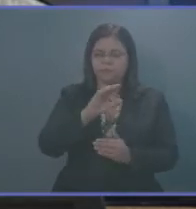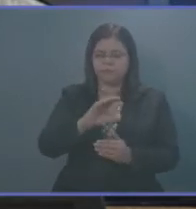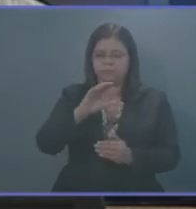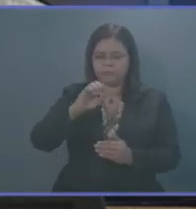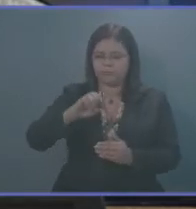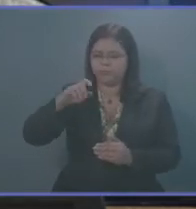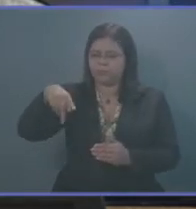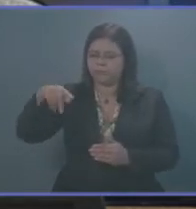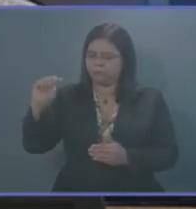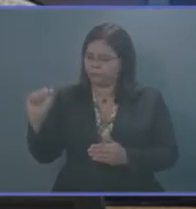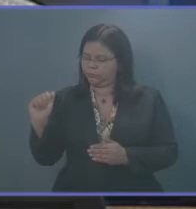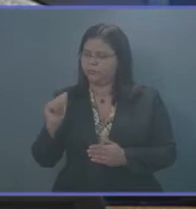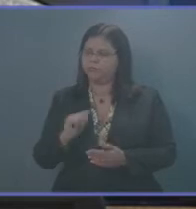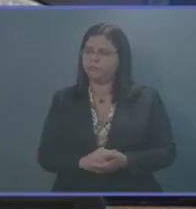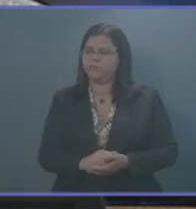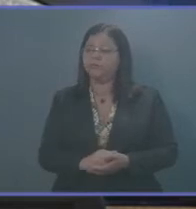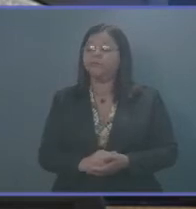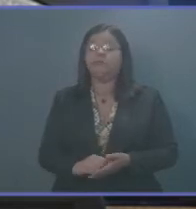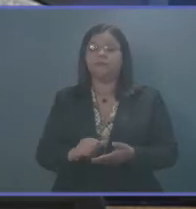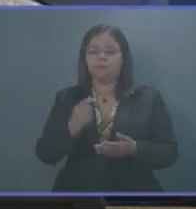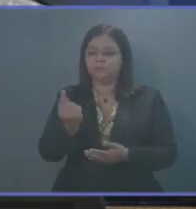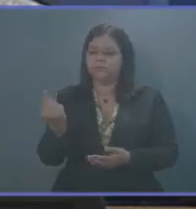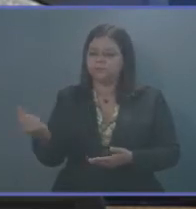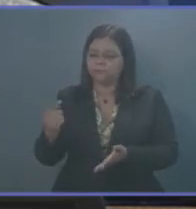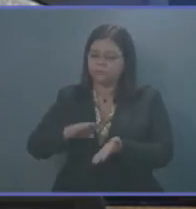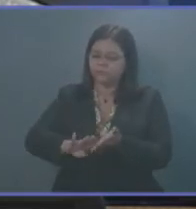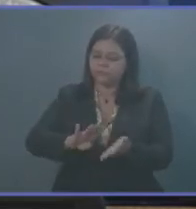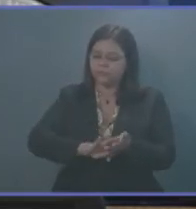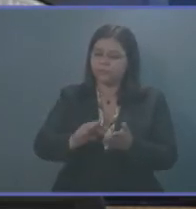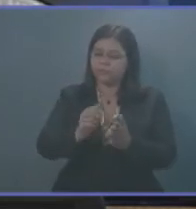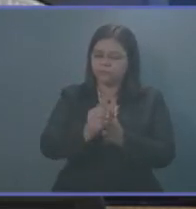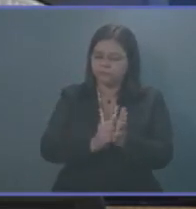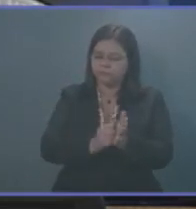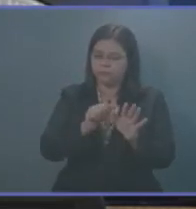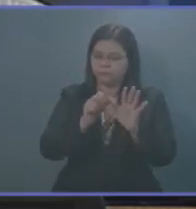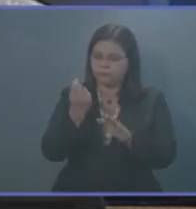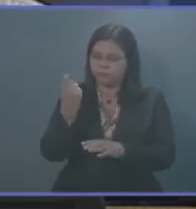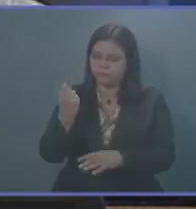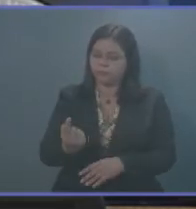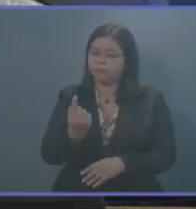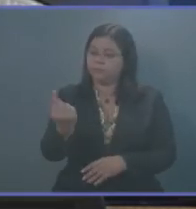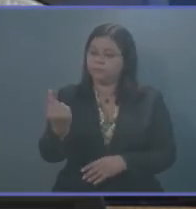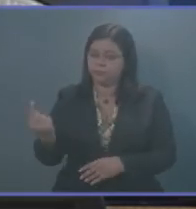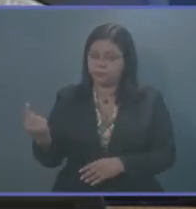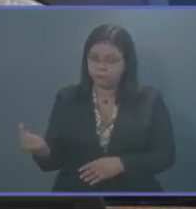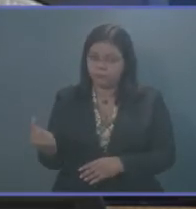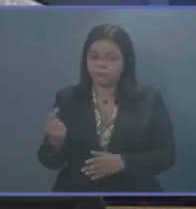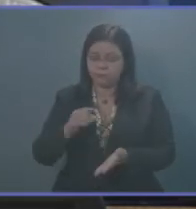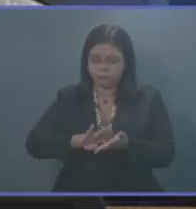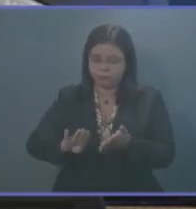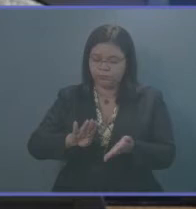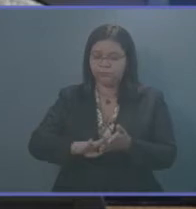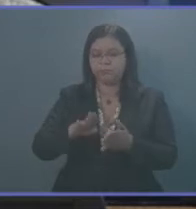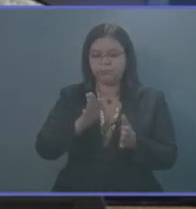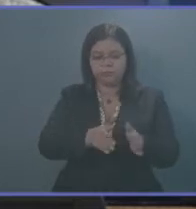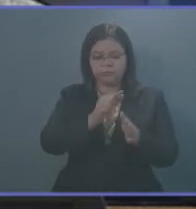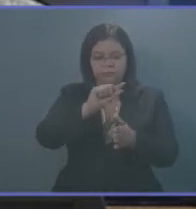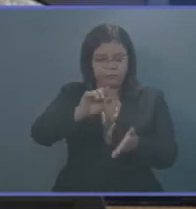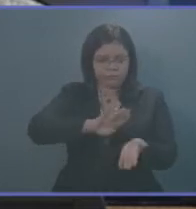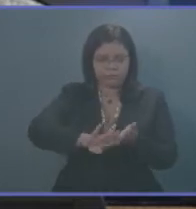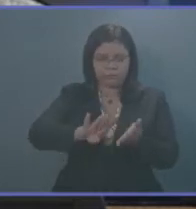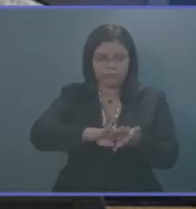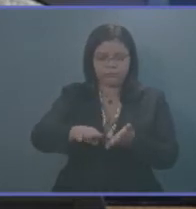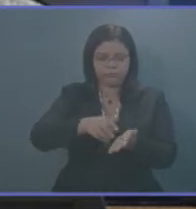Portuaria Autónoma CEPA. Contribuyente. Artículo 11. Se entiende por contribuyente al sujeto pasivo respecto al cual